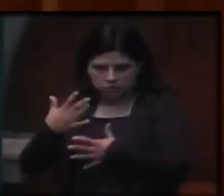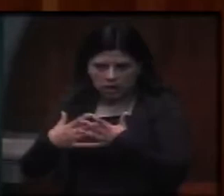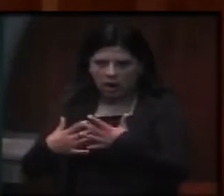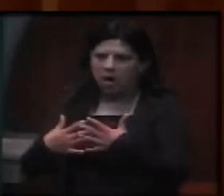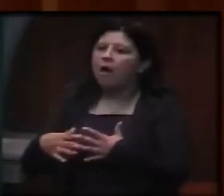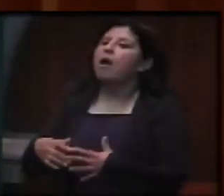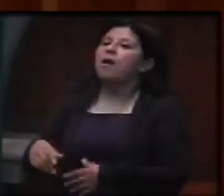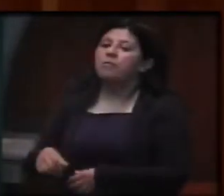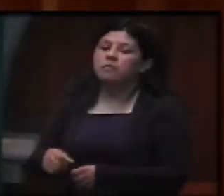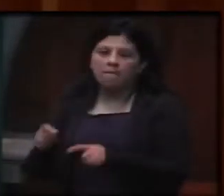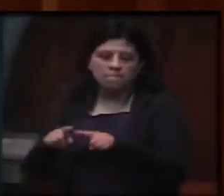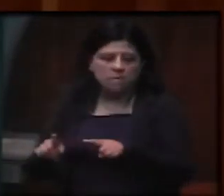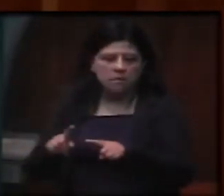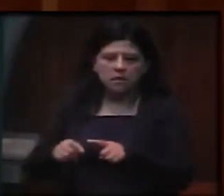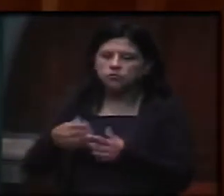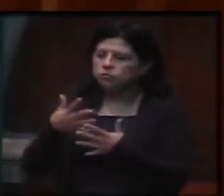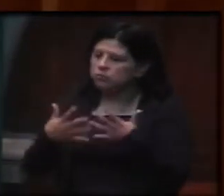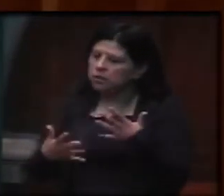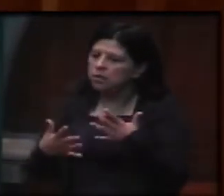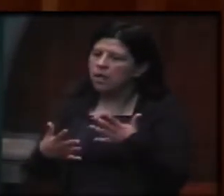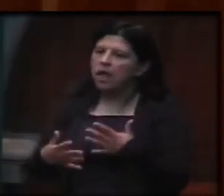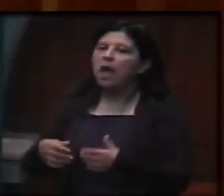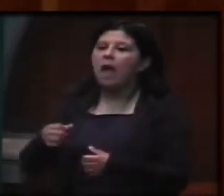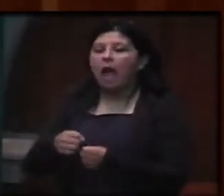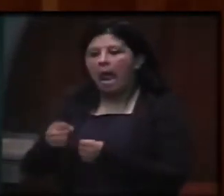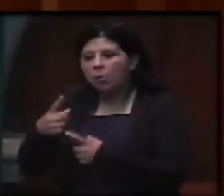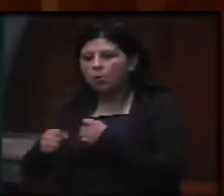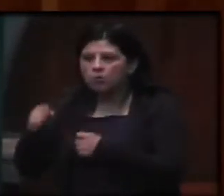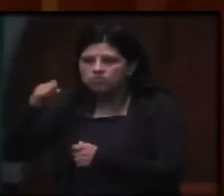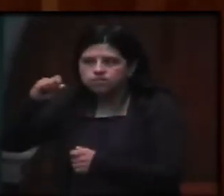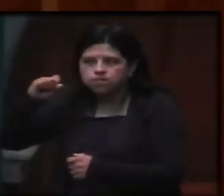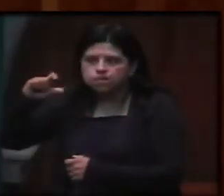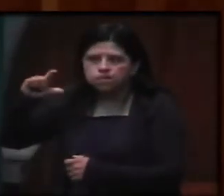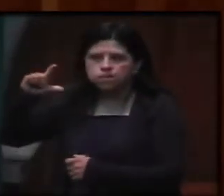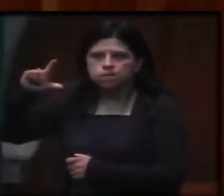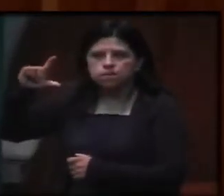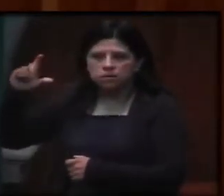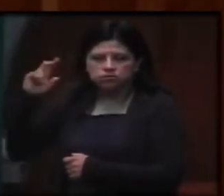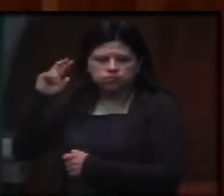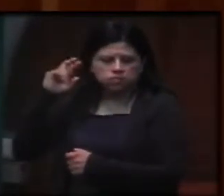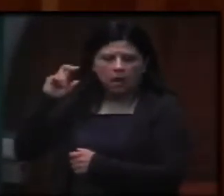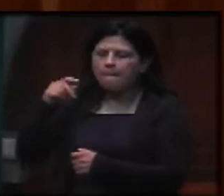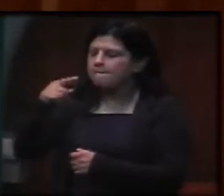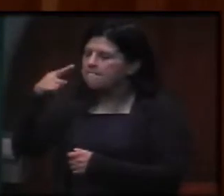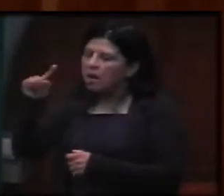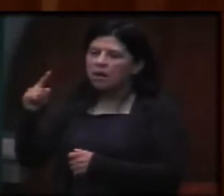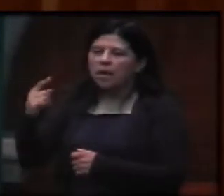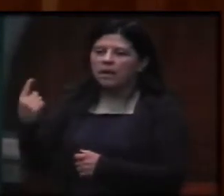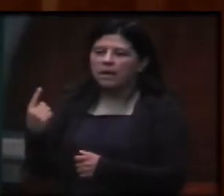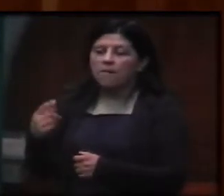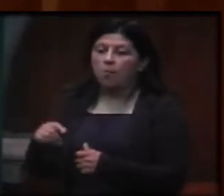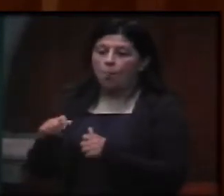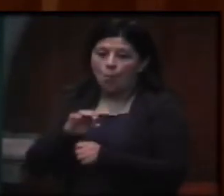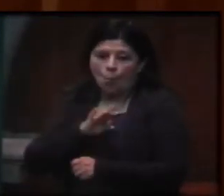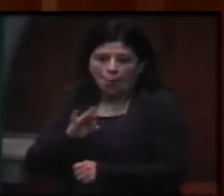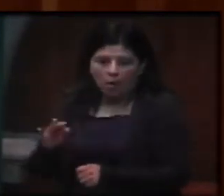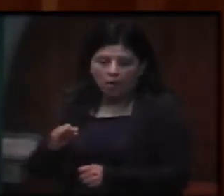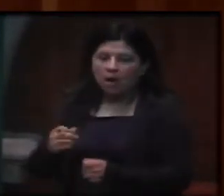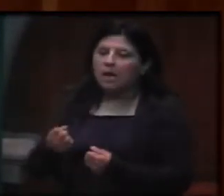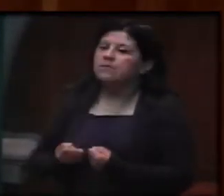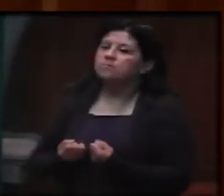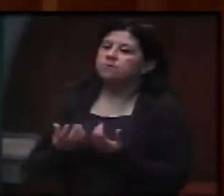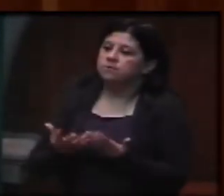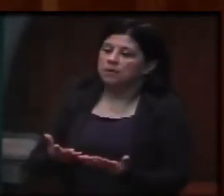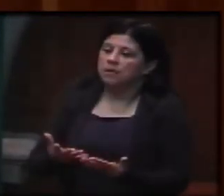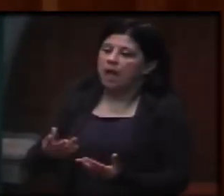formatos aumentativos y alternativos de comunicación, de tal manera que presten servicios al público